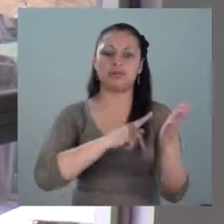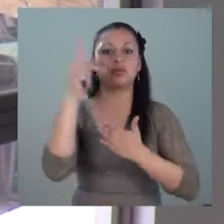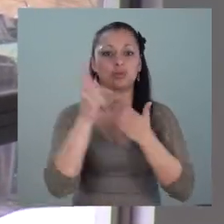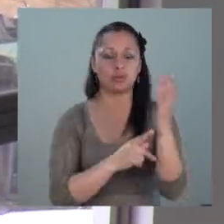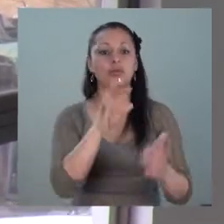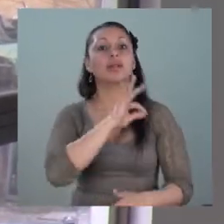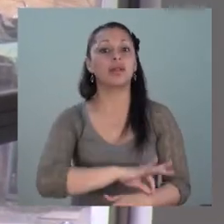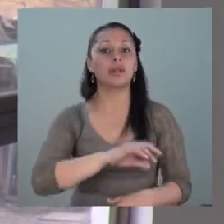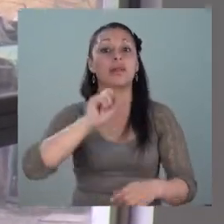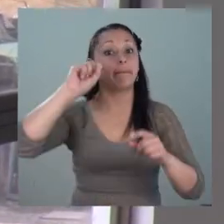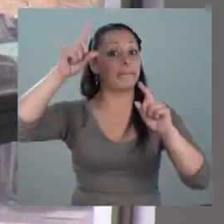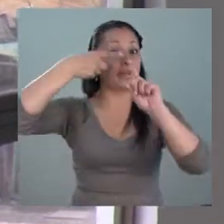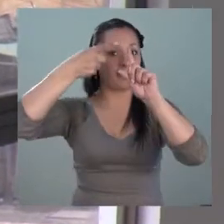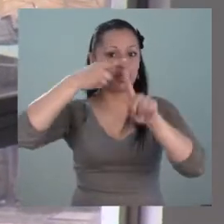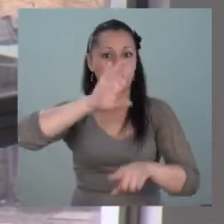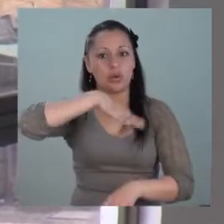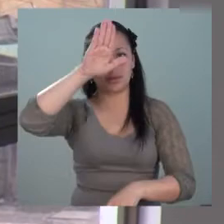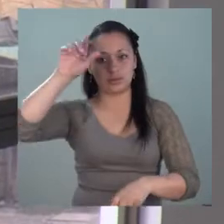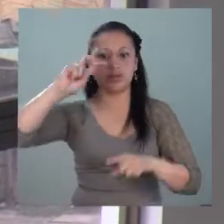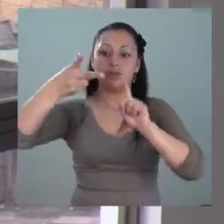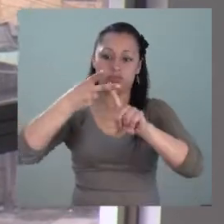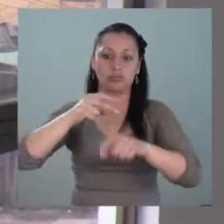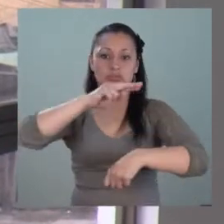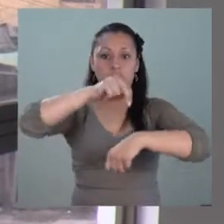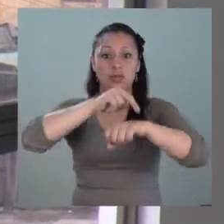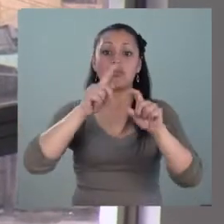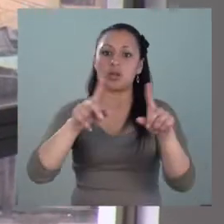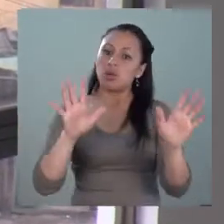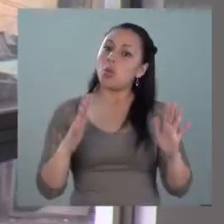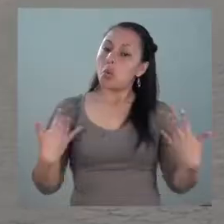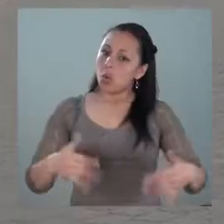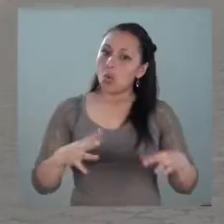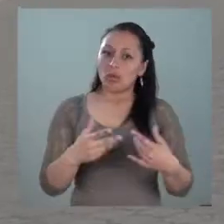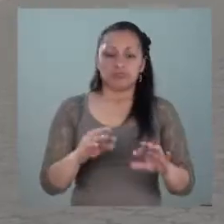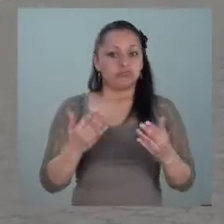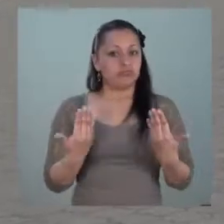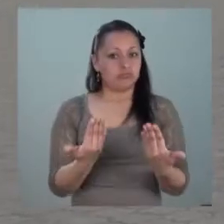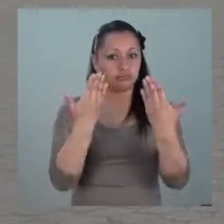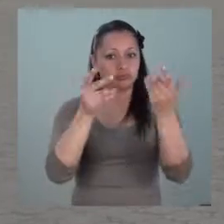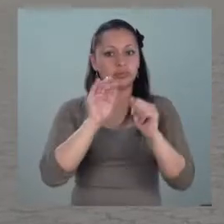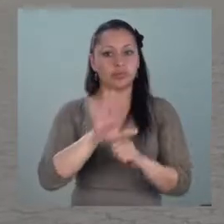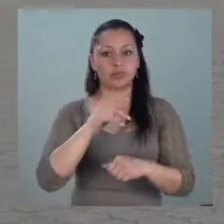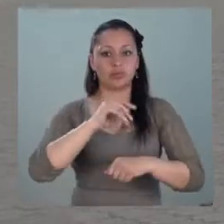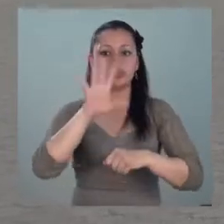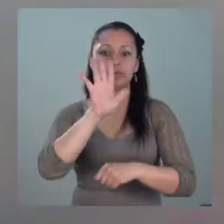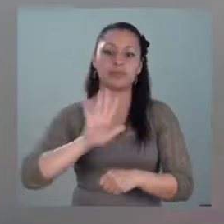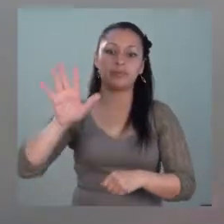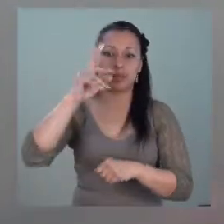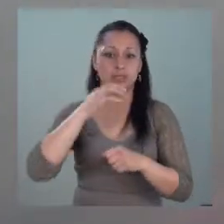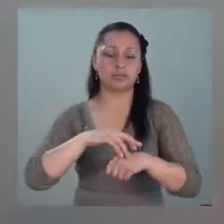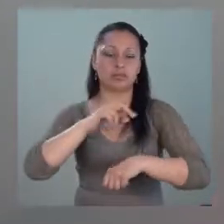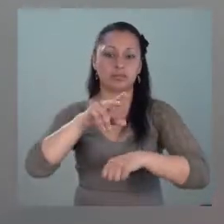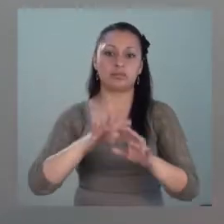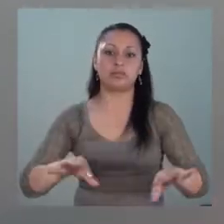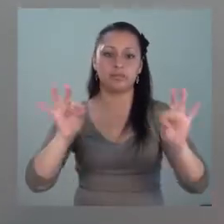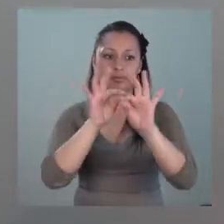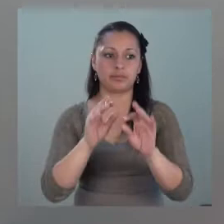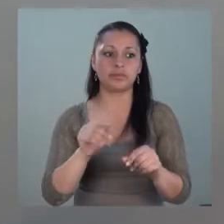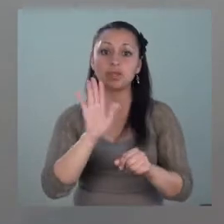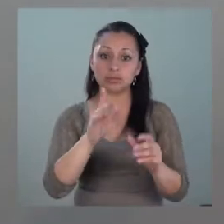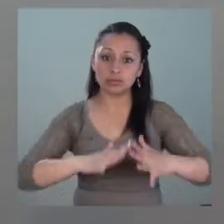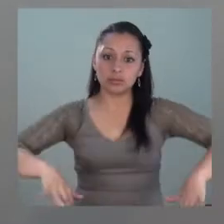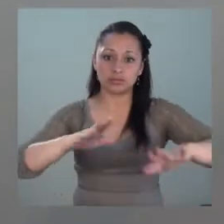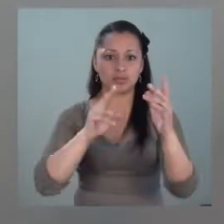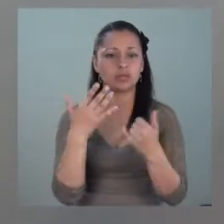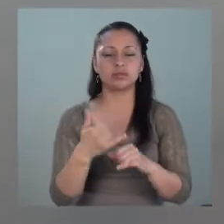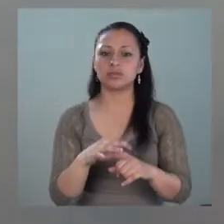formulando proyectos de regalías después de Antioquia, pero creo que con el OCAT pasado nos ponemos a la vanguardia en el país en esto y eso es satisfactorio. En